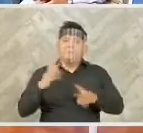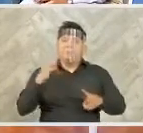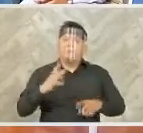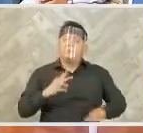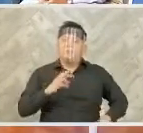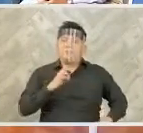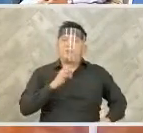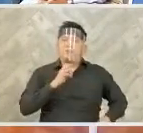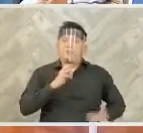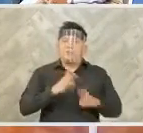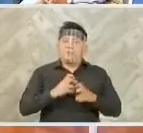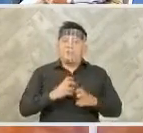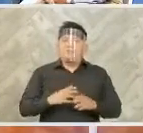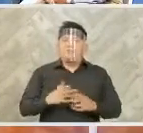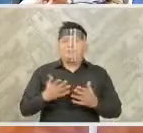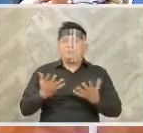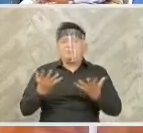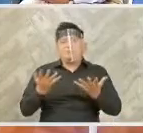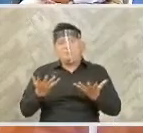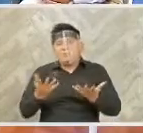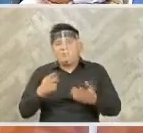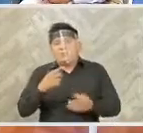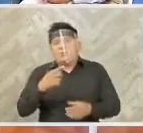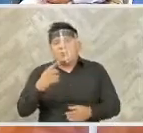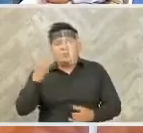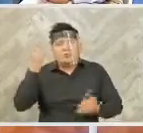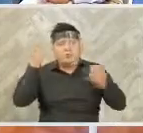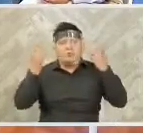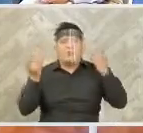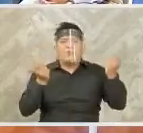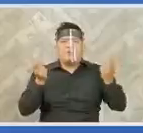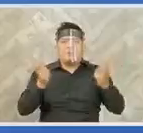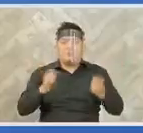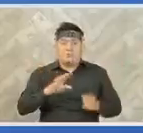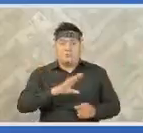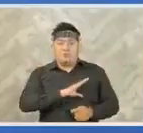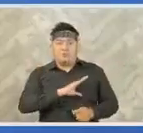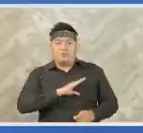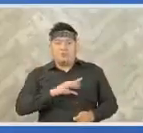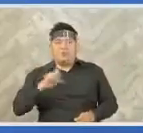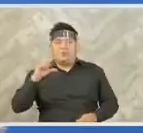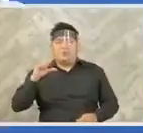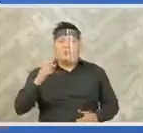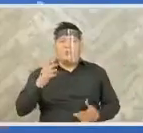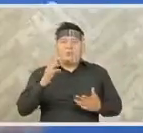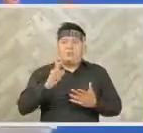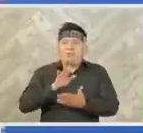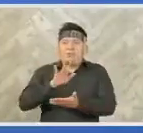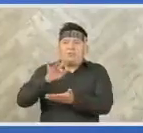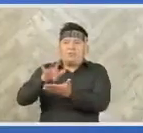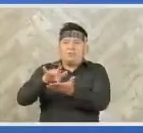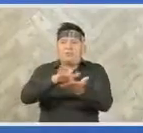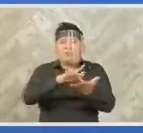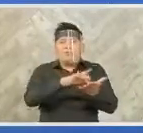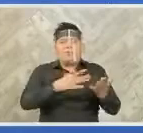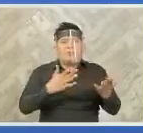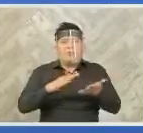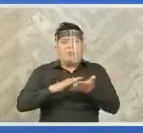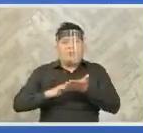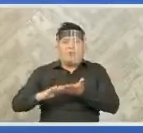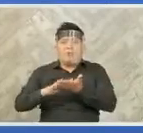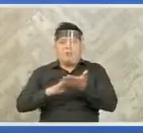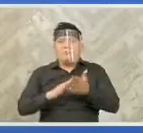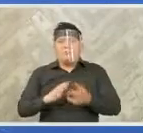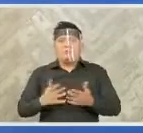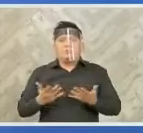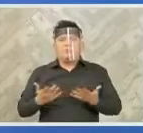¿no? Quisiera saber qué estrategia está utilizando la administración municipal para visitar las diferentes zonas de la ciudad